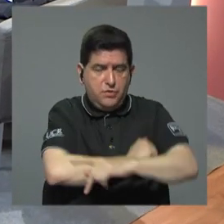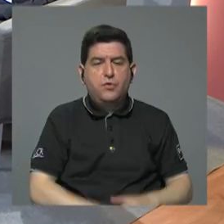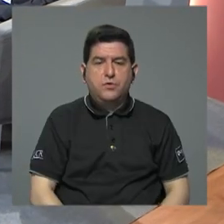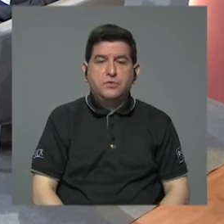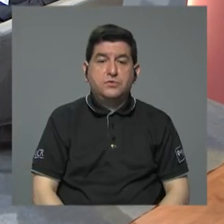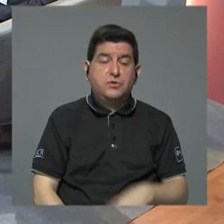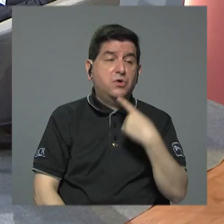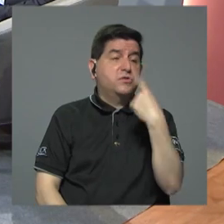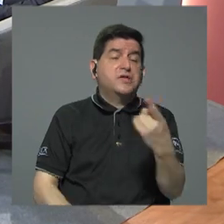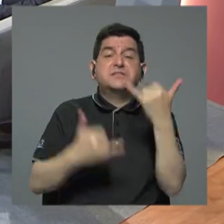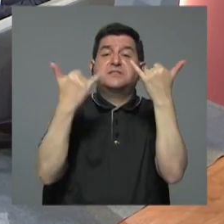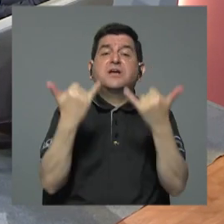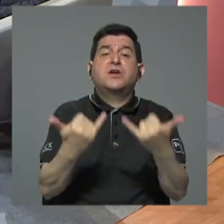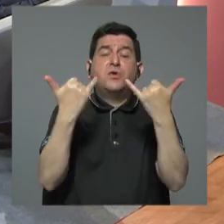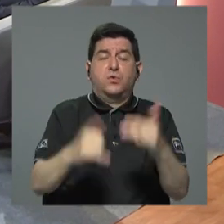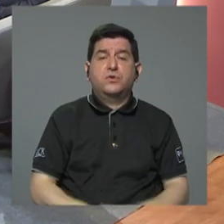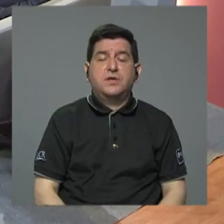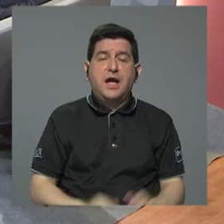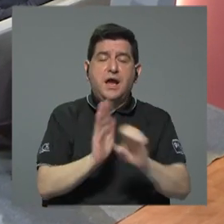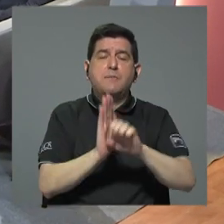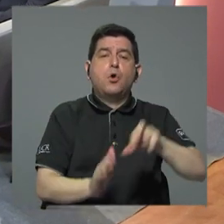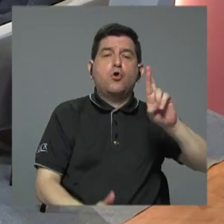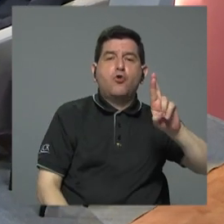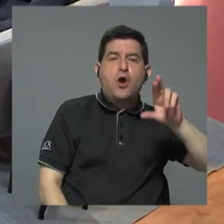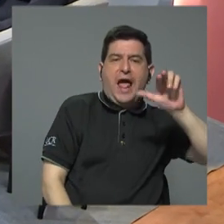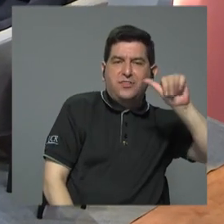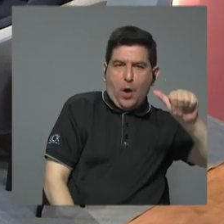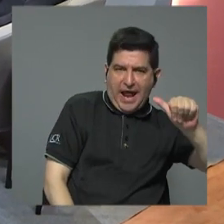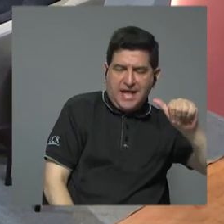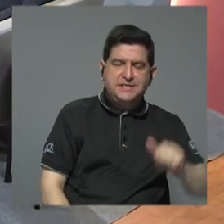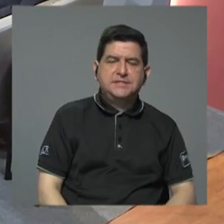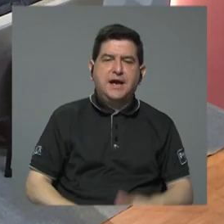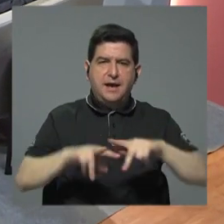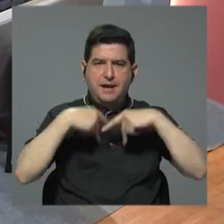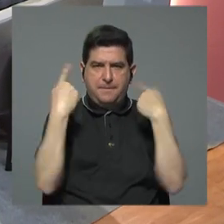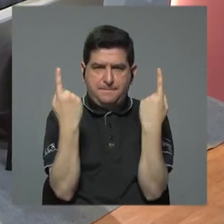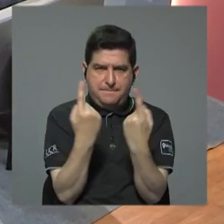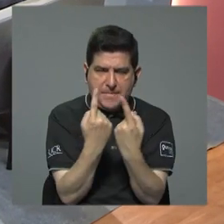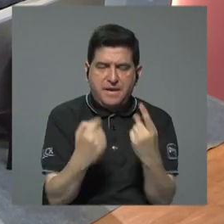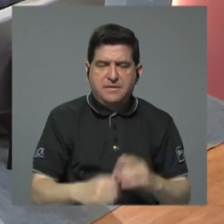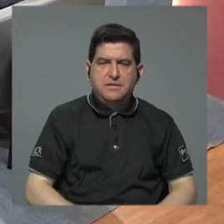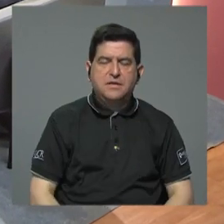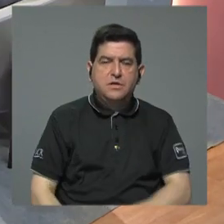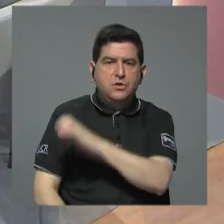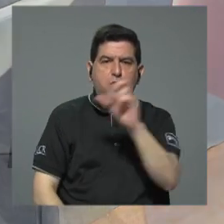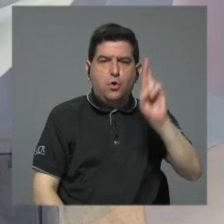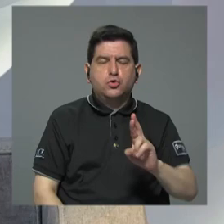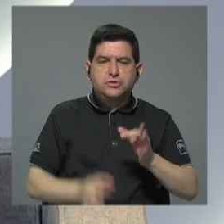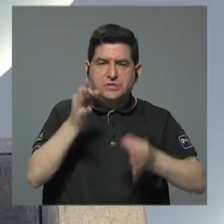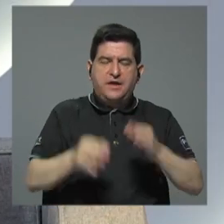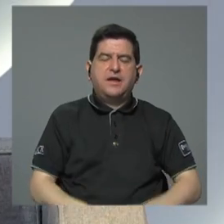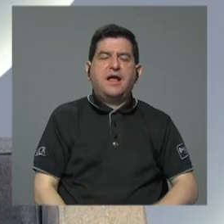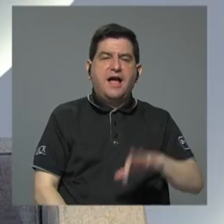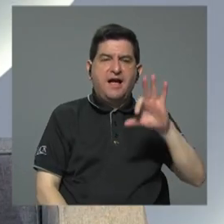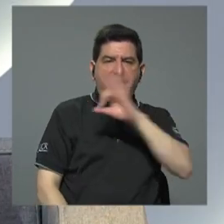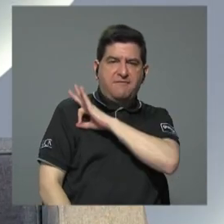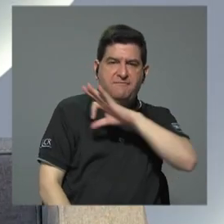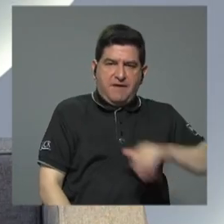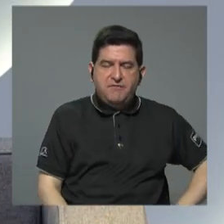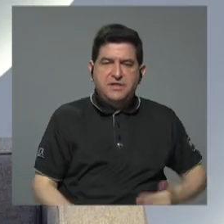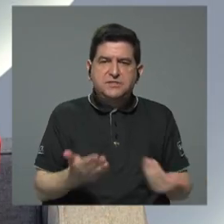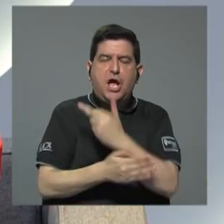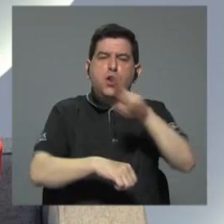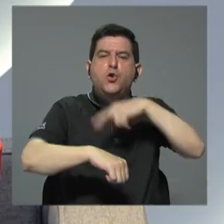así lo han dicho algunos, como Rolando Araya, también del partido Costa Rica Justa, y Fabricio Alvarado de Nueva